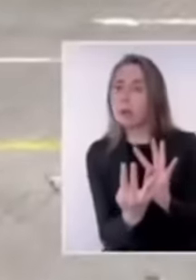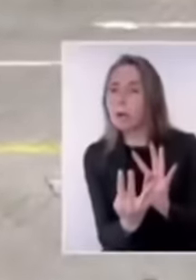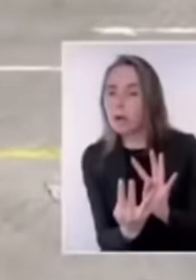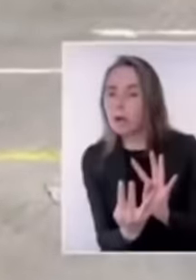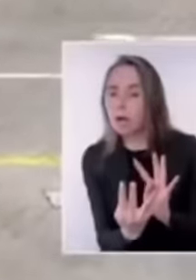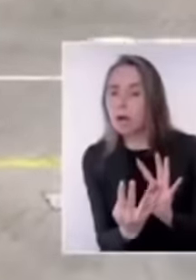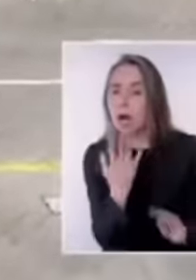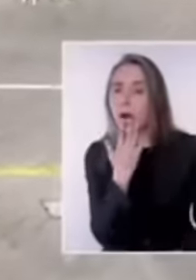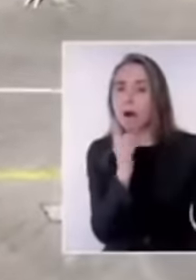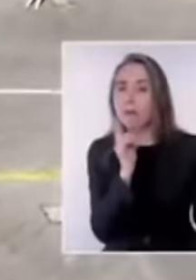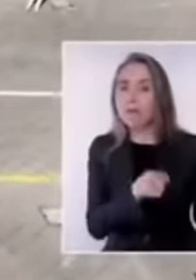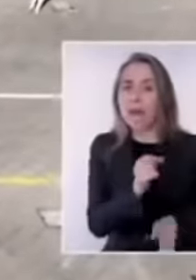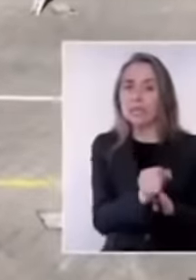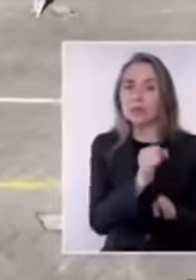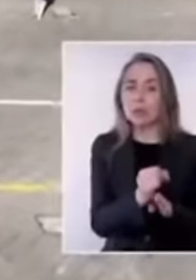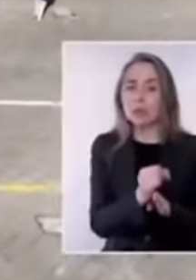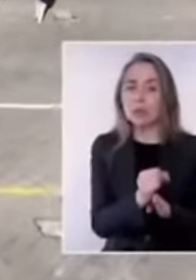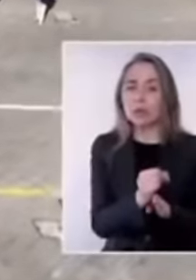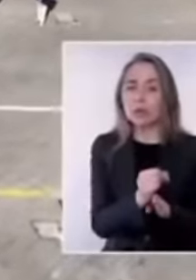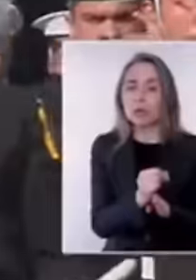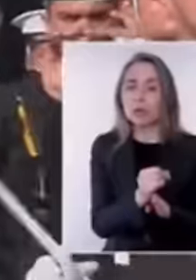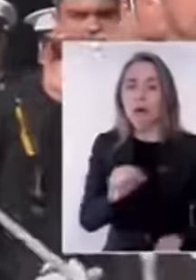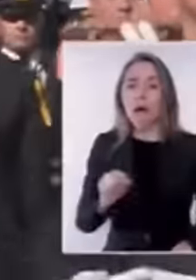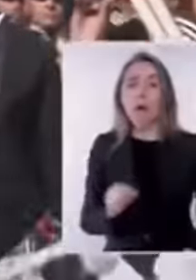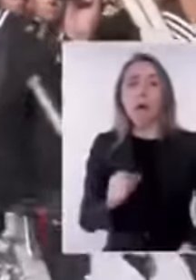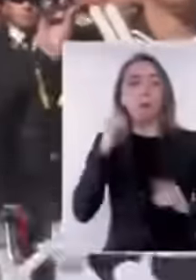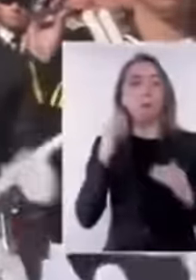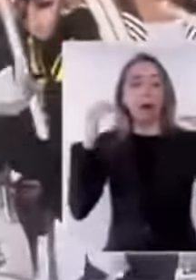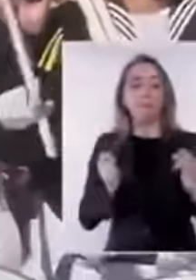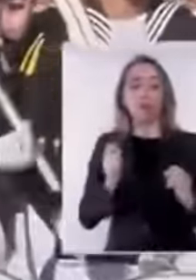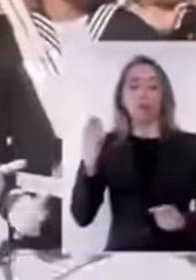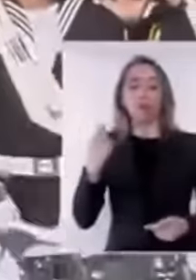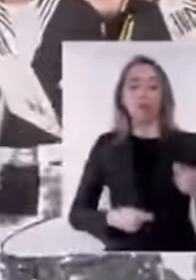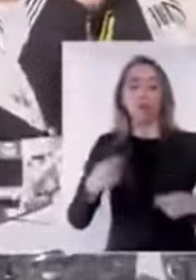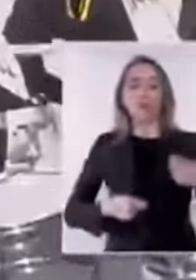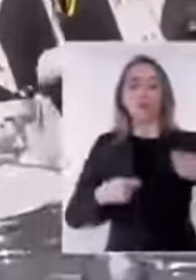que están en contra mí ahora? No, pero suena muy bien la banda.